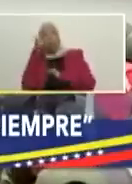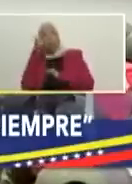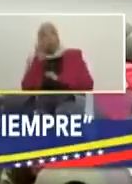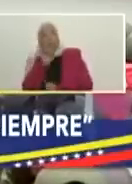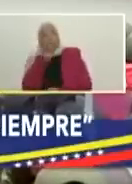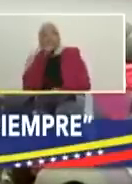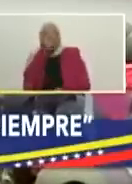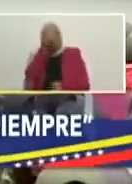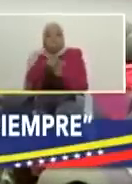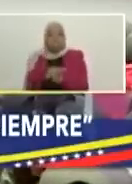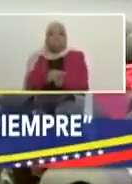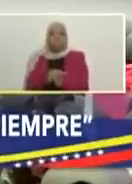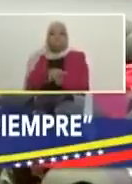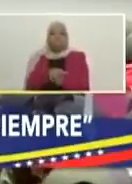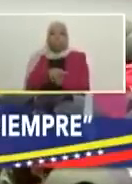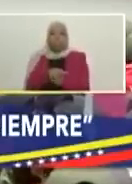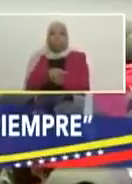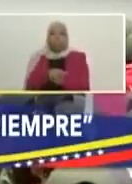silencio.